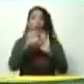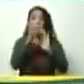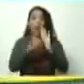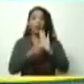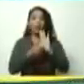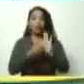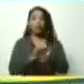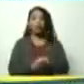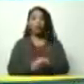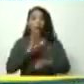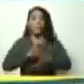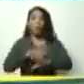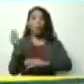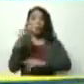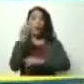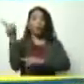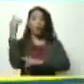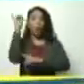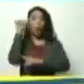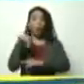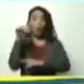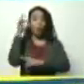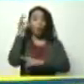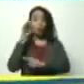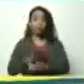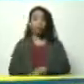porque además ellos subestiman a las mujeres